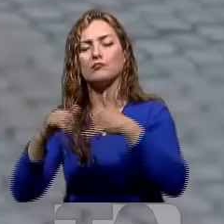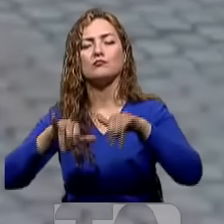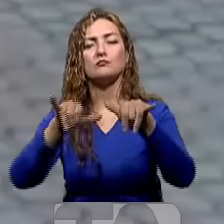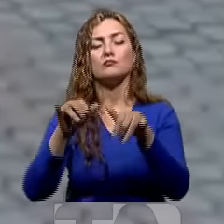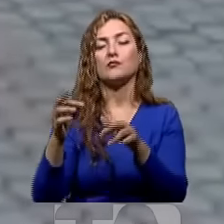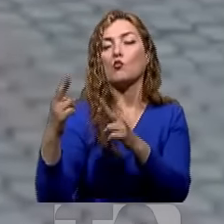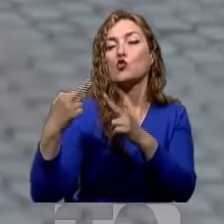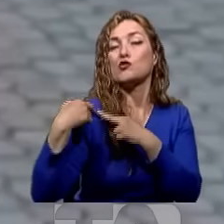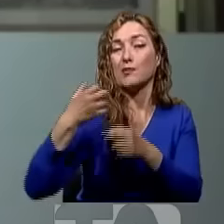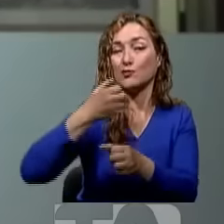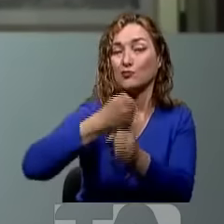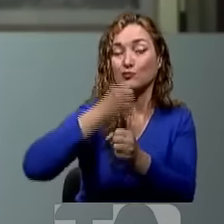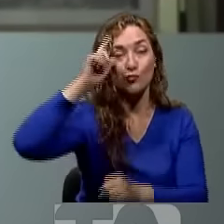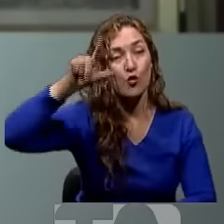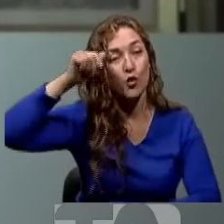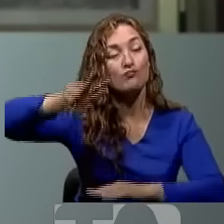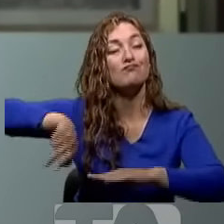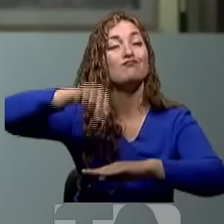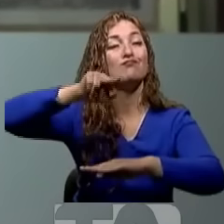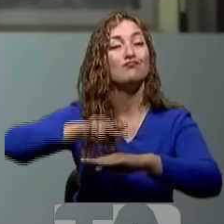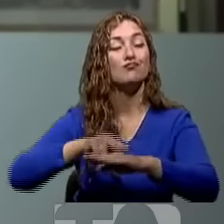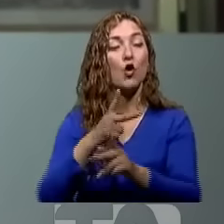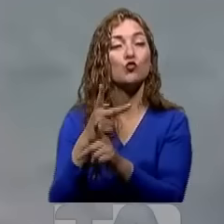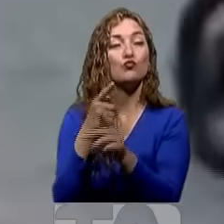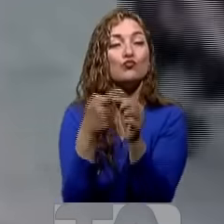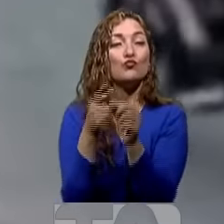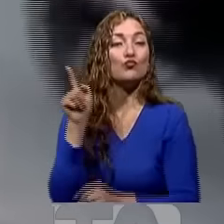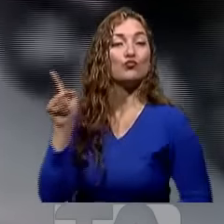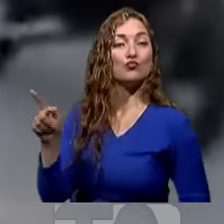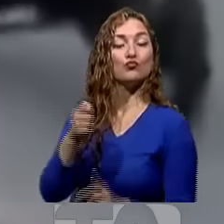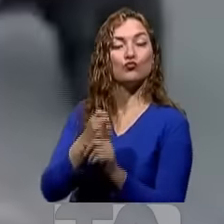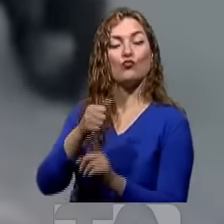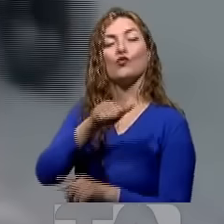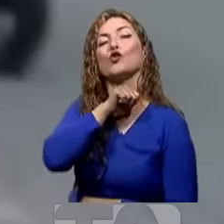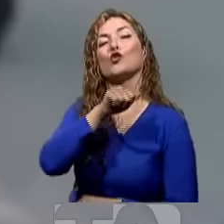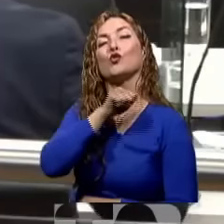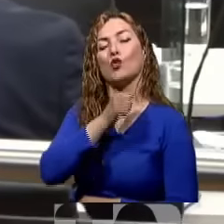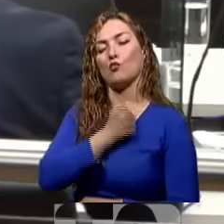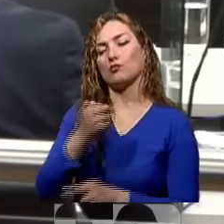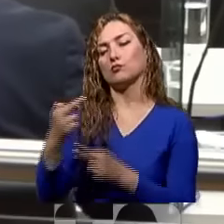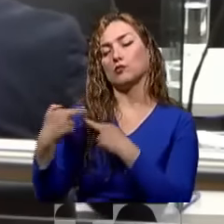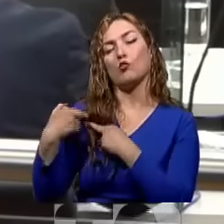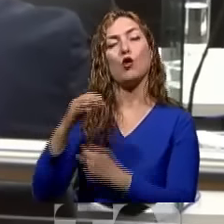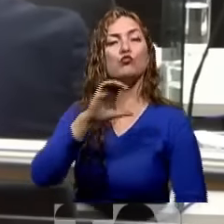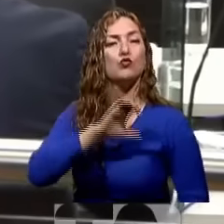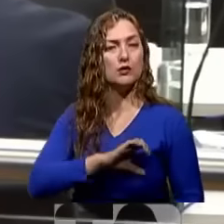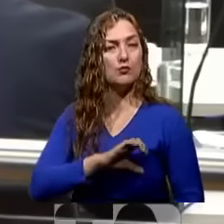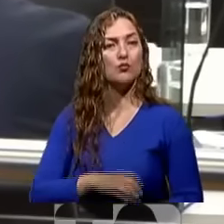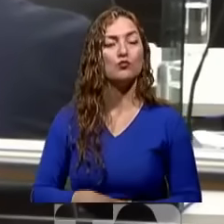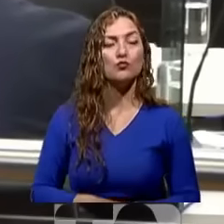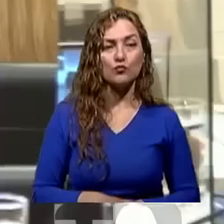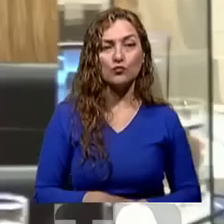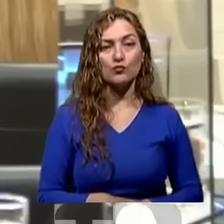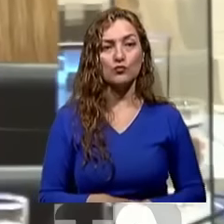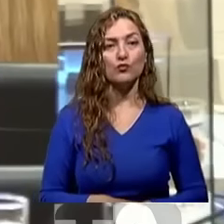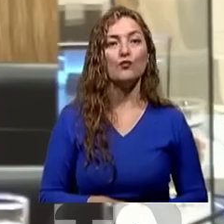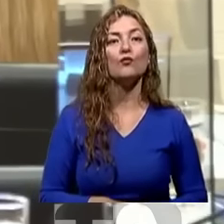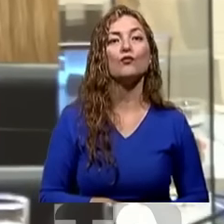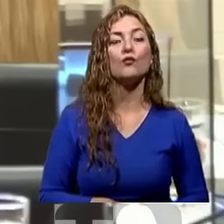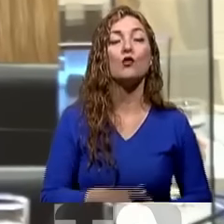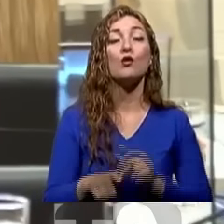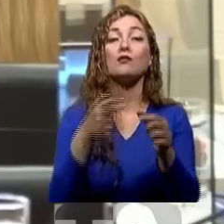corresponde al gobierno nacional, para Wilson Merino, concejal de Quito, combatir la delincuencia también le compete al cabildo capitalino, pues recalca que